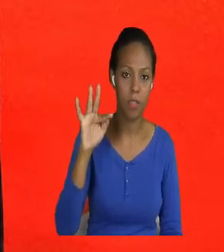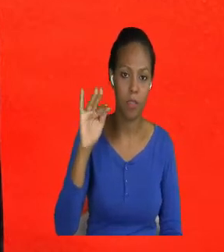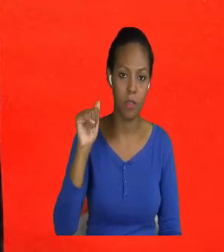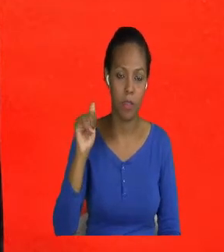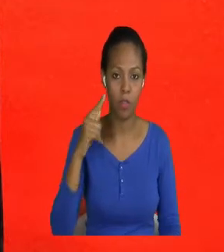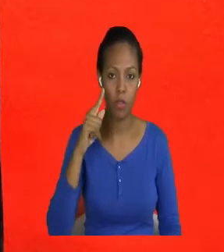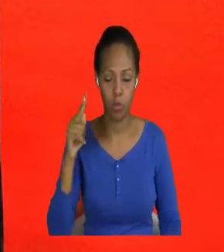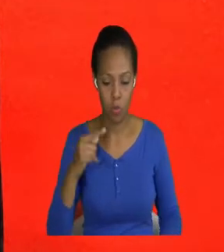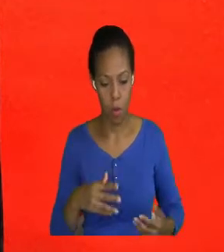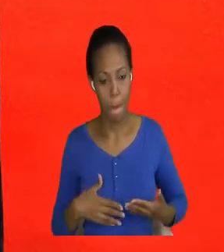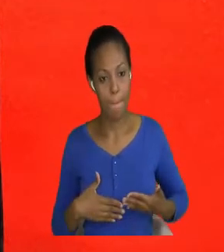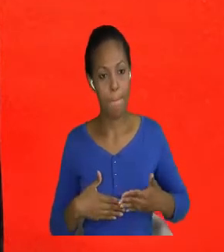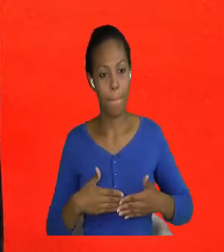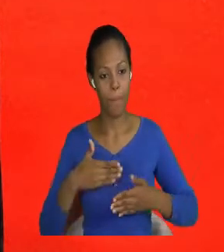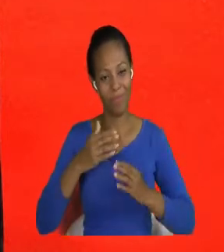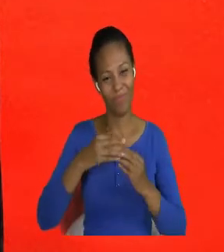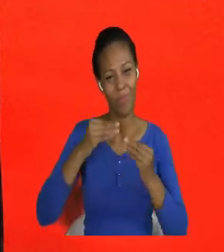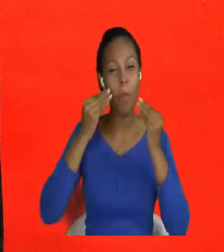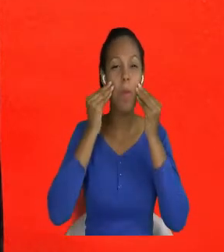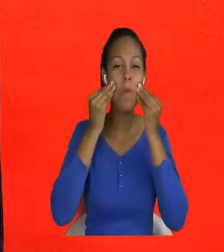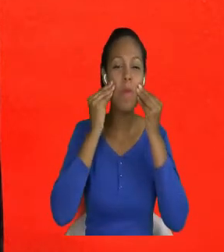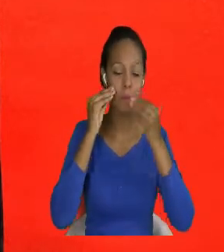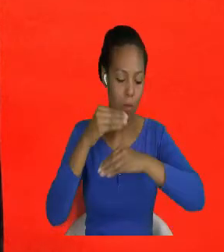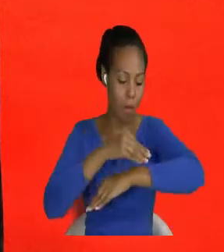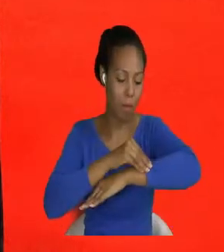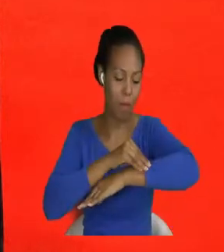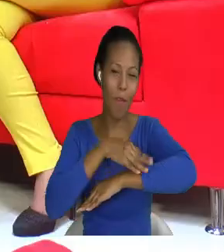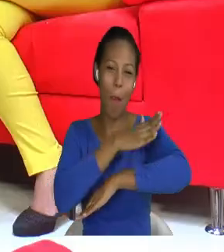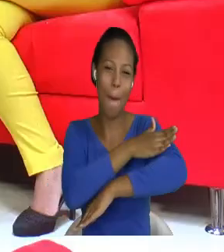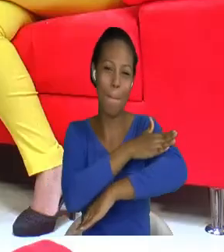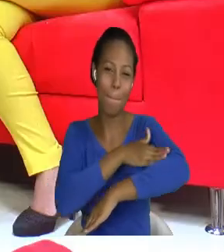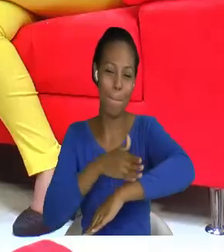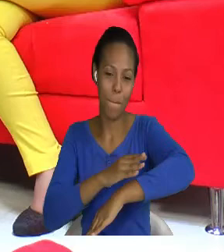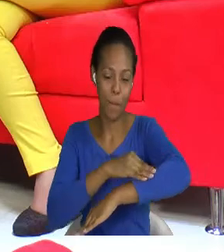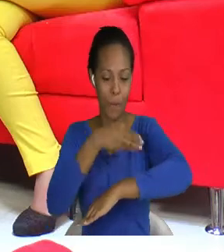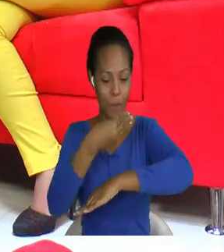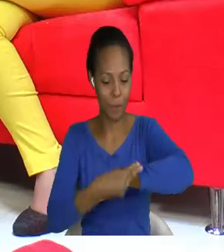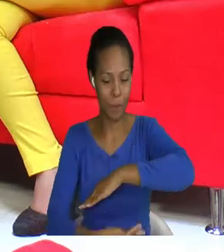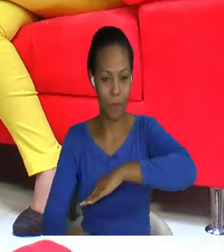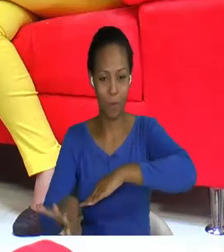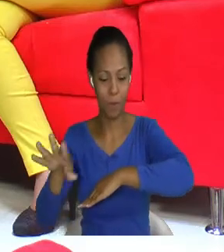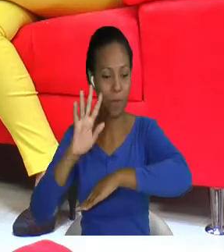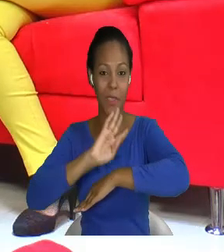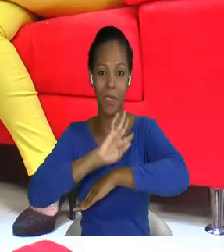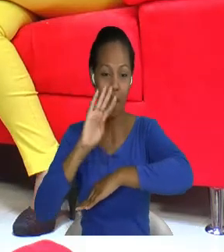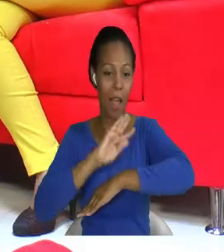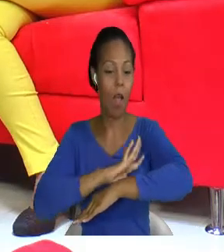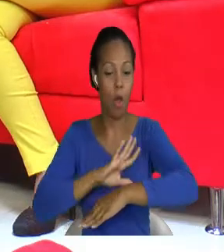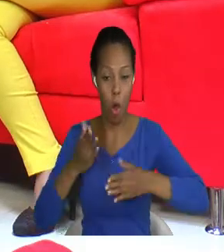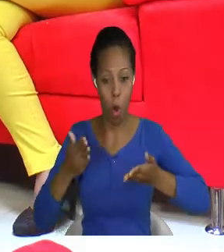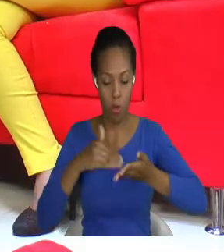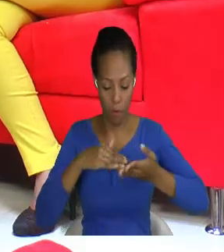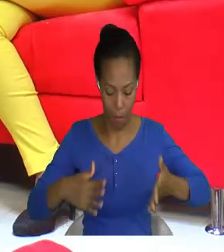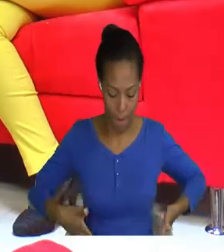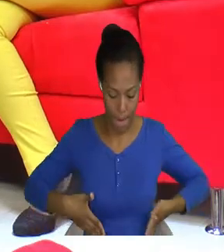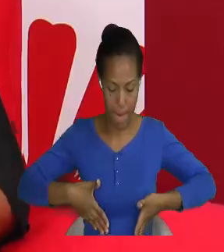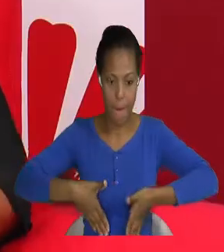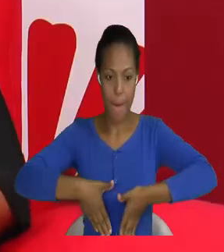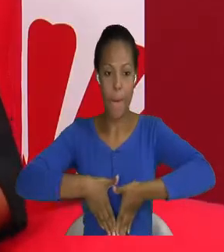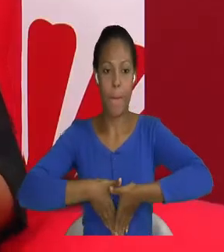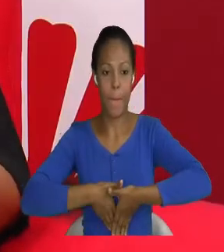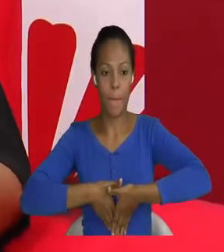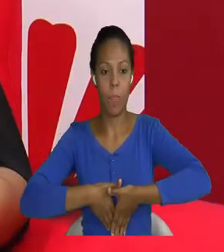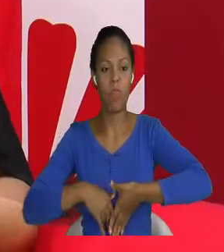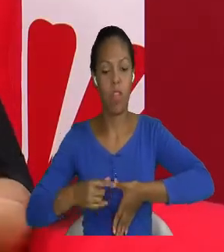del abdomen para mejorar esas estrías. Bueno, entonces ya saben cómo se puede mejorar las estrías, porque ya nos lo dijo